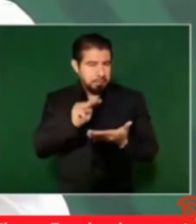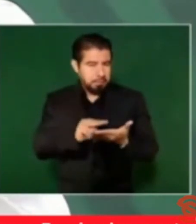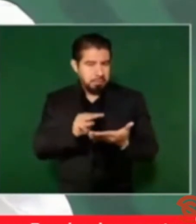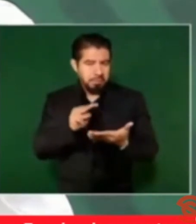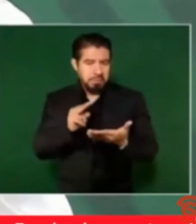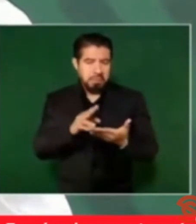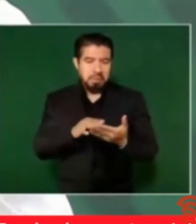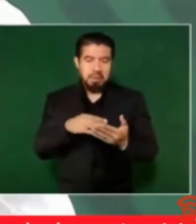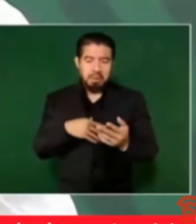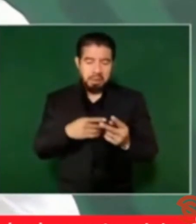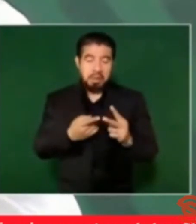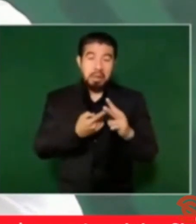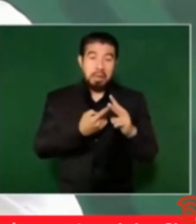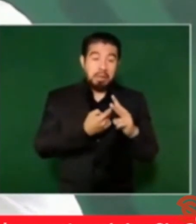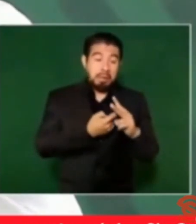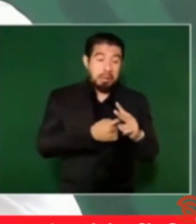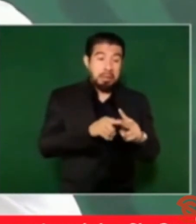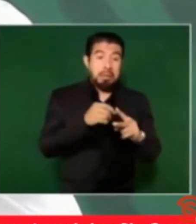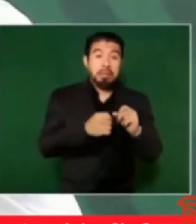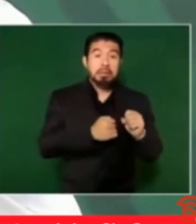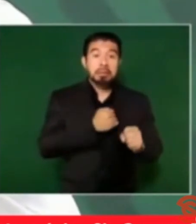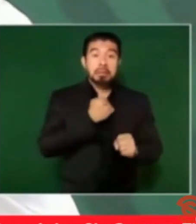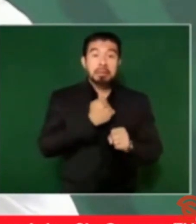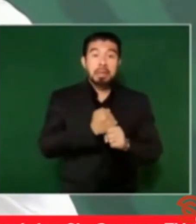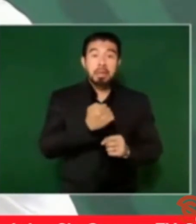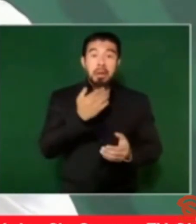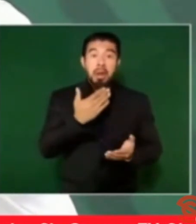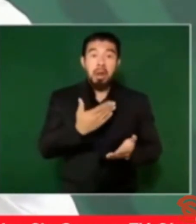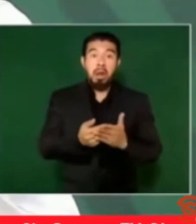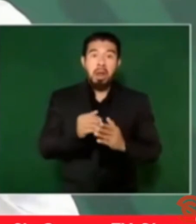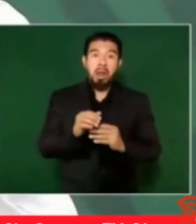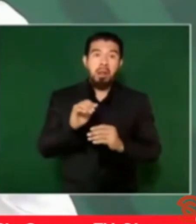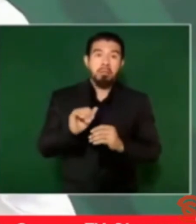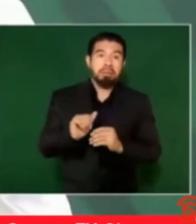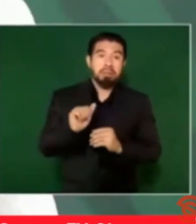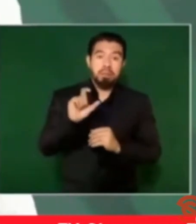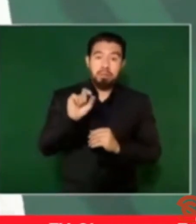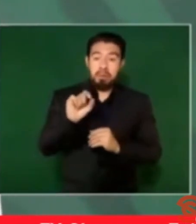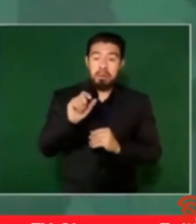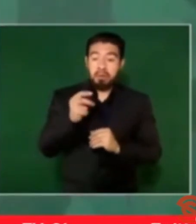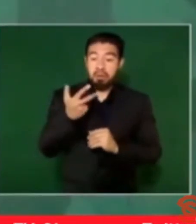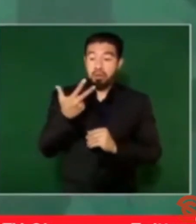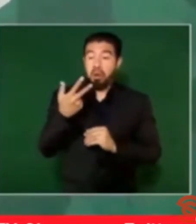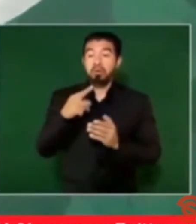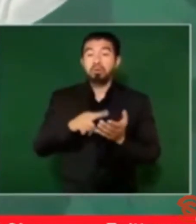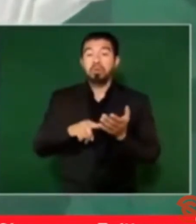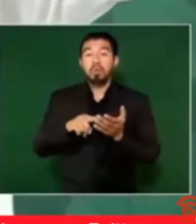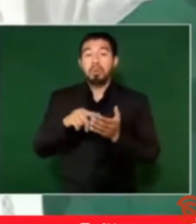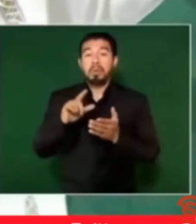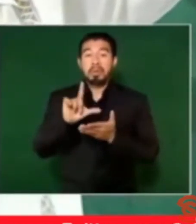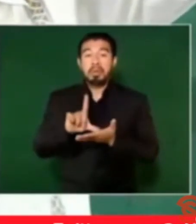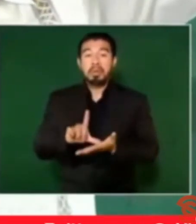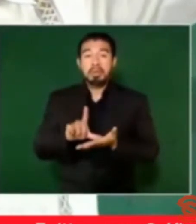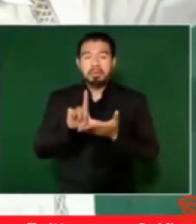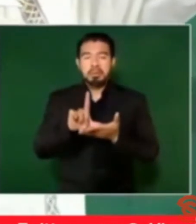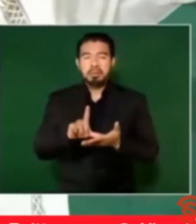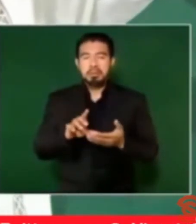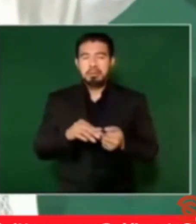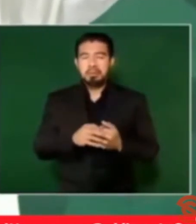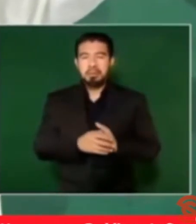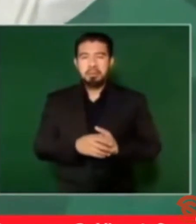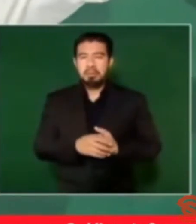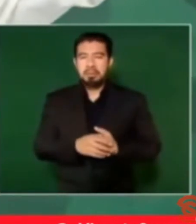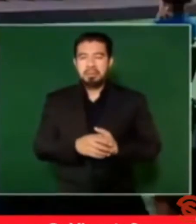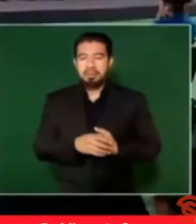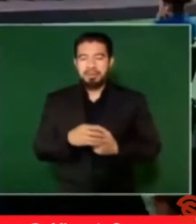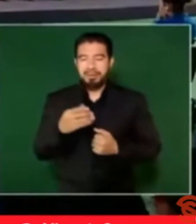Empieza el año, la gasolina, 28 pesos el litro. No saben. En nado